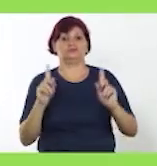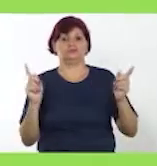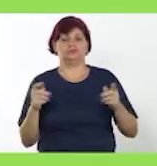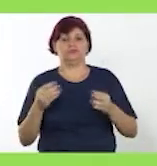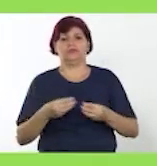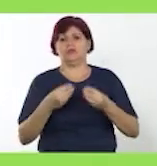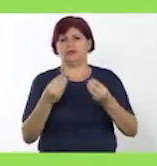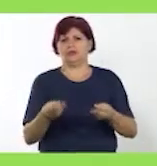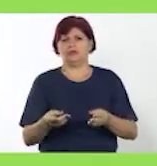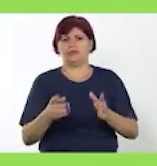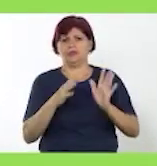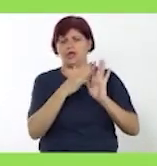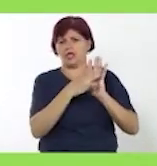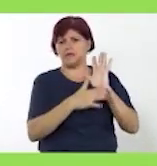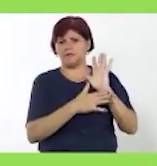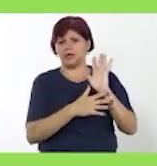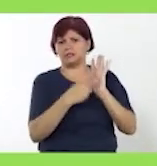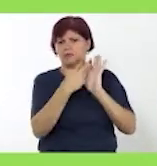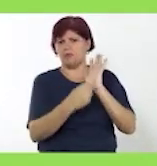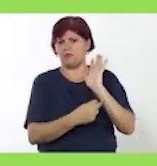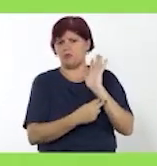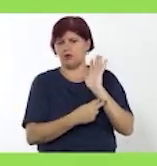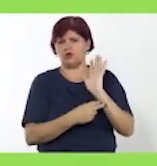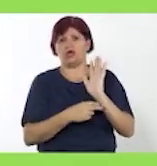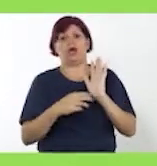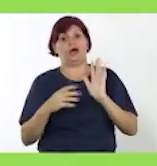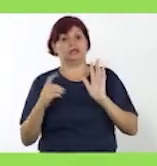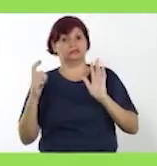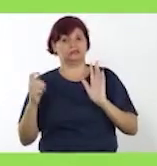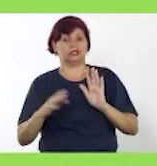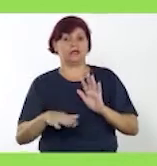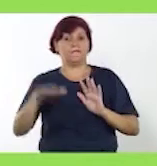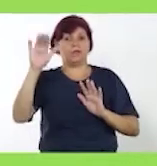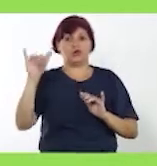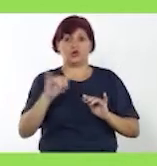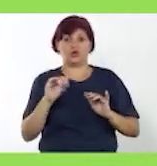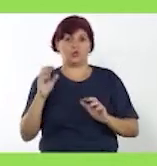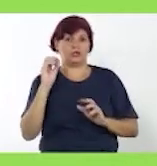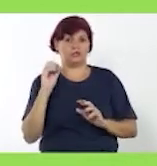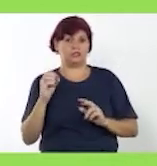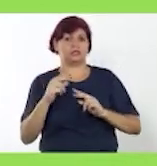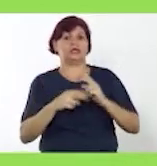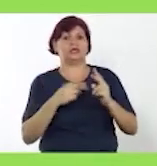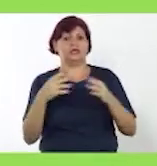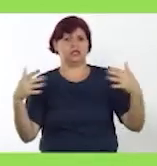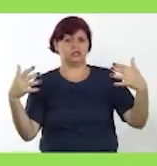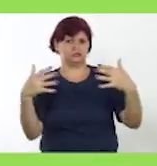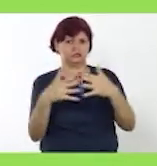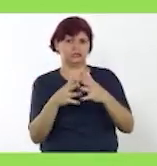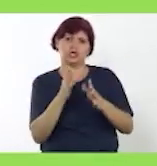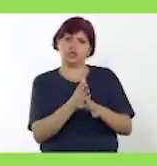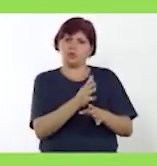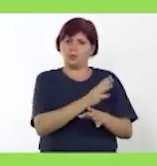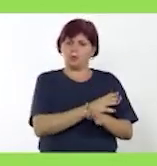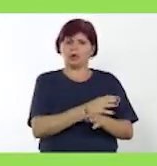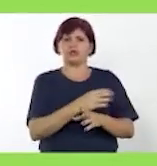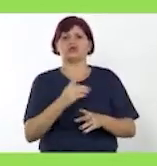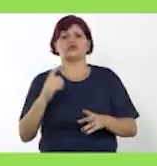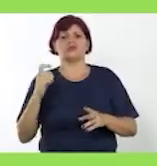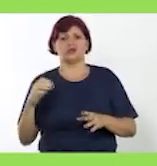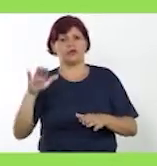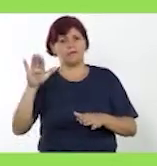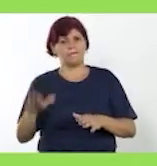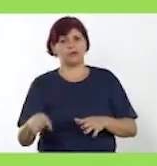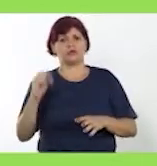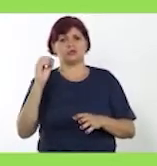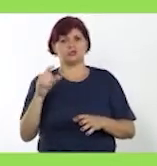de su dominio, o sea que pertenece al dominio, se le asigna como imagen ese mismo valor. si x mayor o igual que 0. Y se le